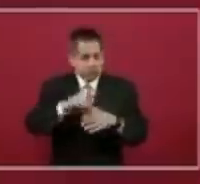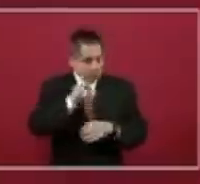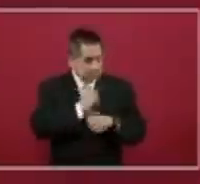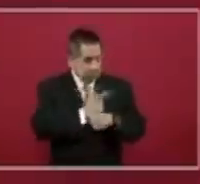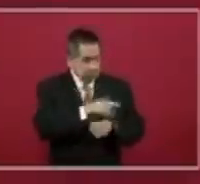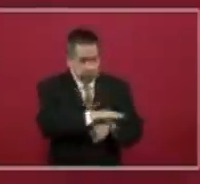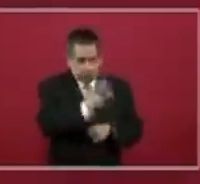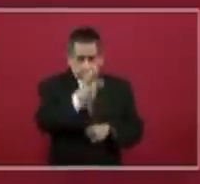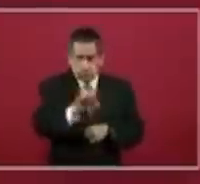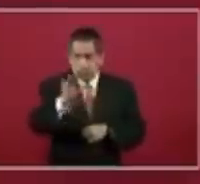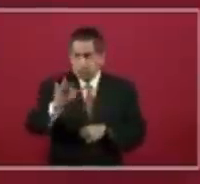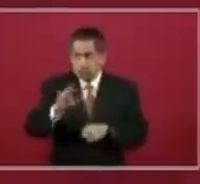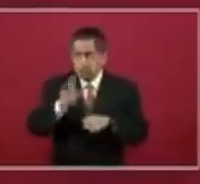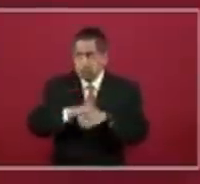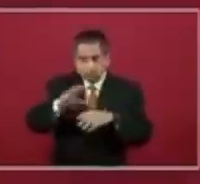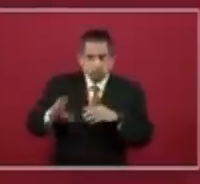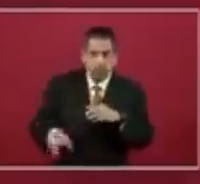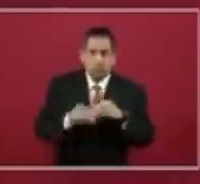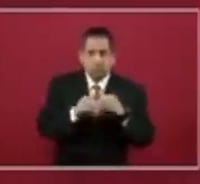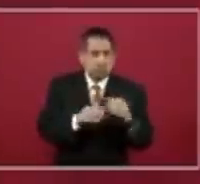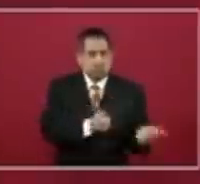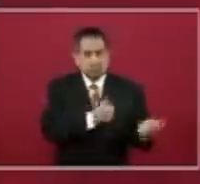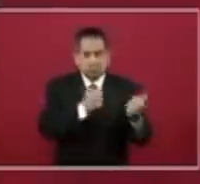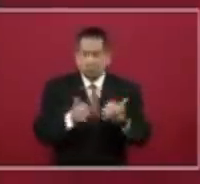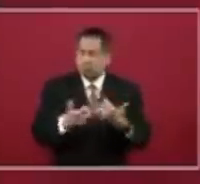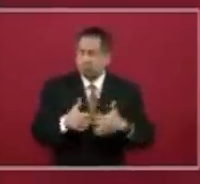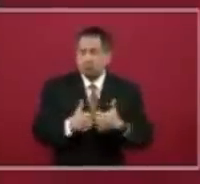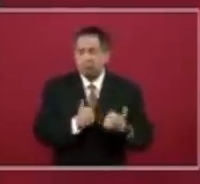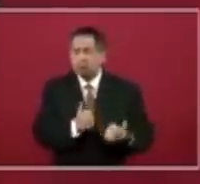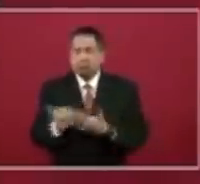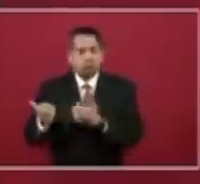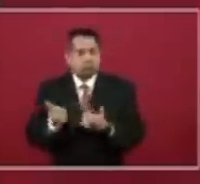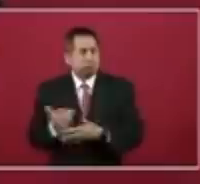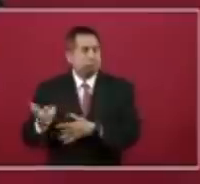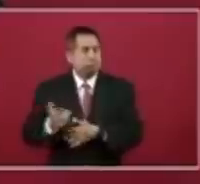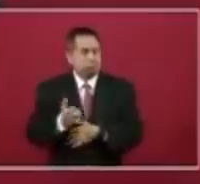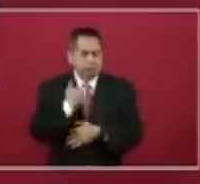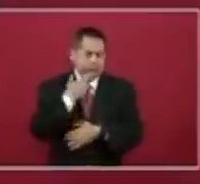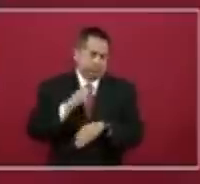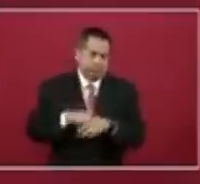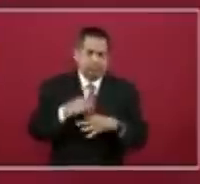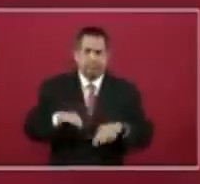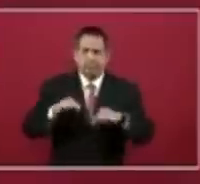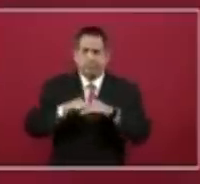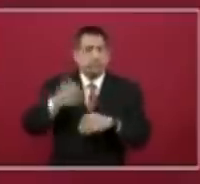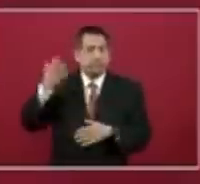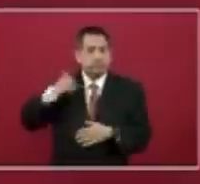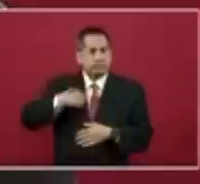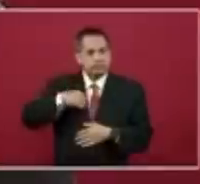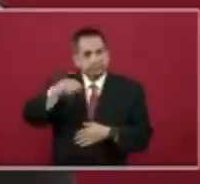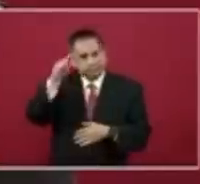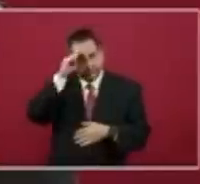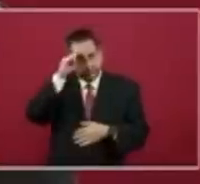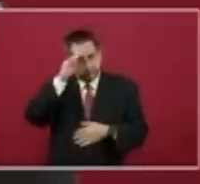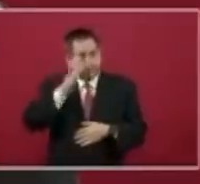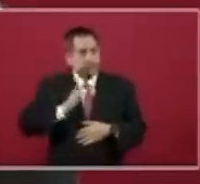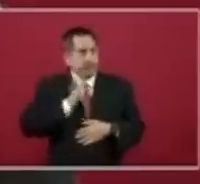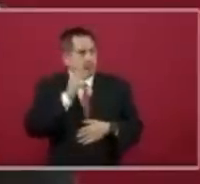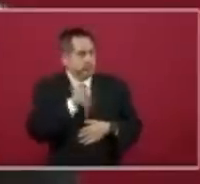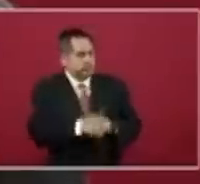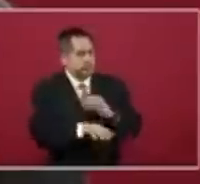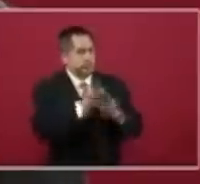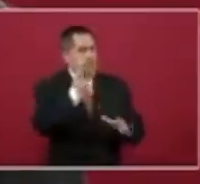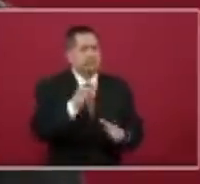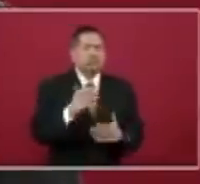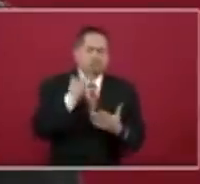la idea es incorporarlos de inmediato a la producción. Ese es un adicional que no teníamos contemplado en este